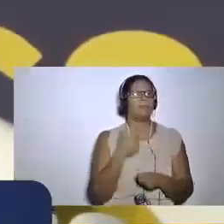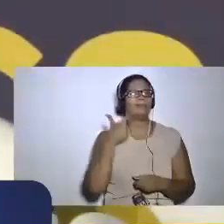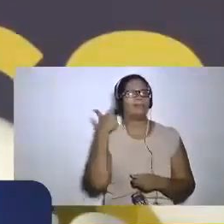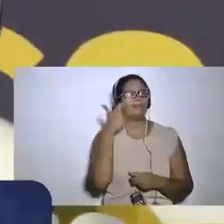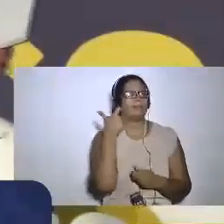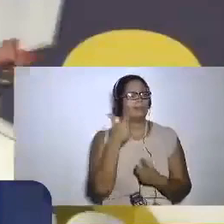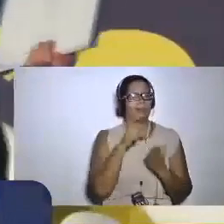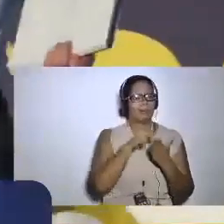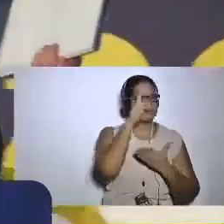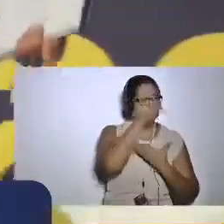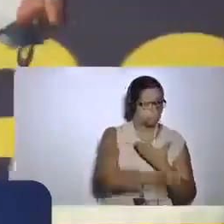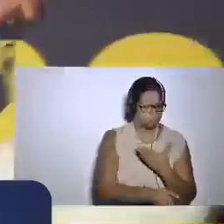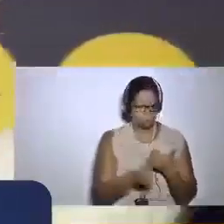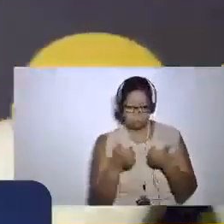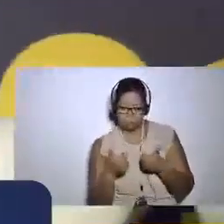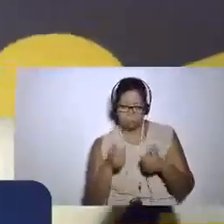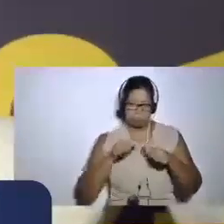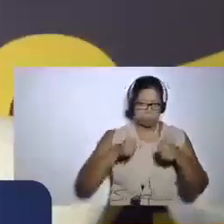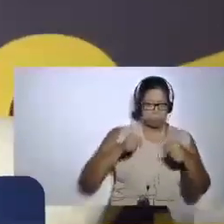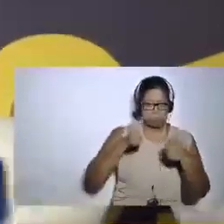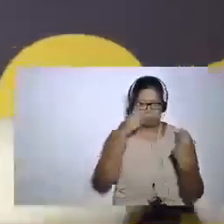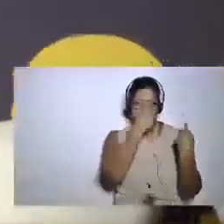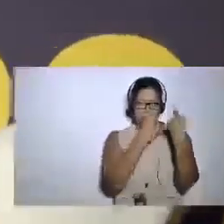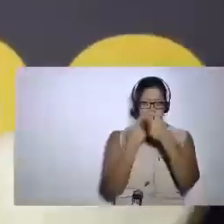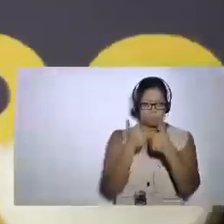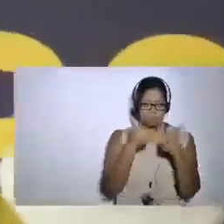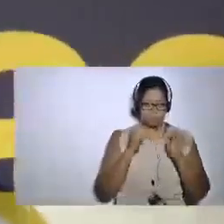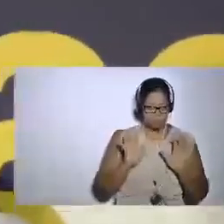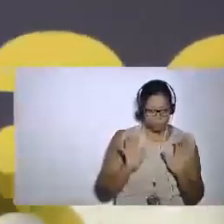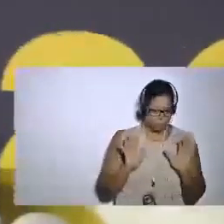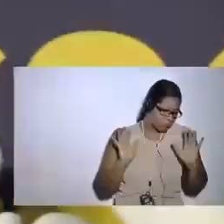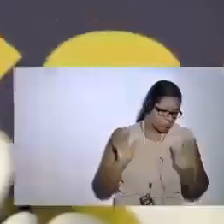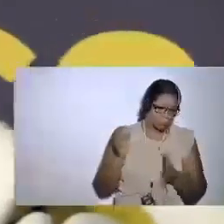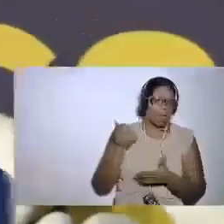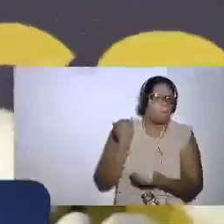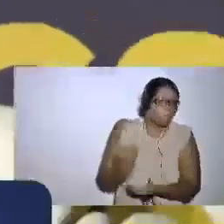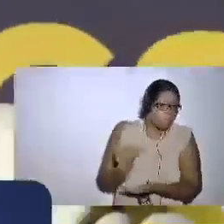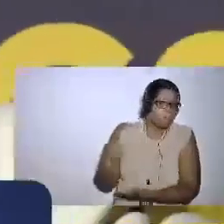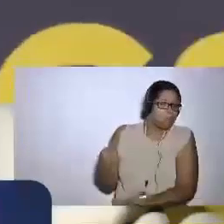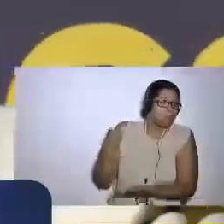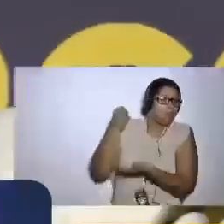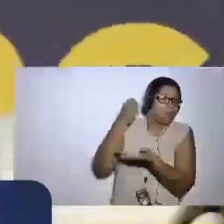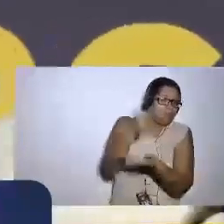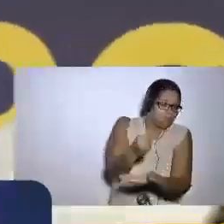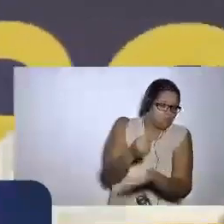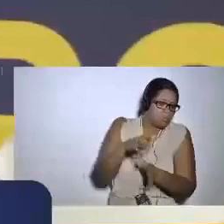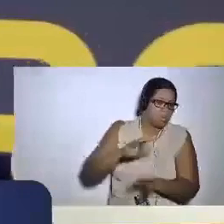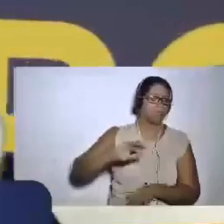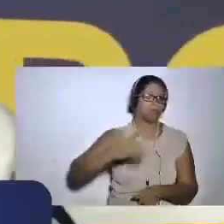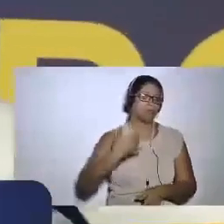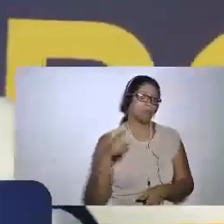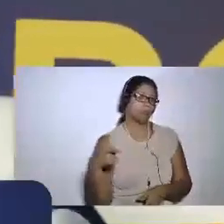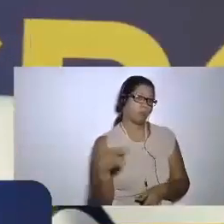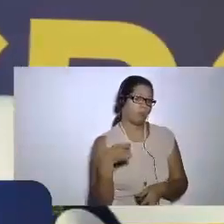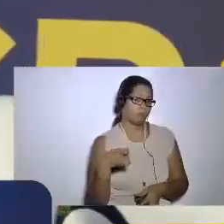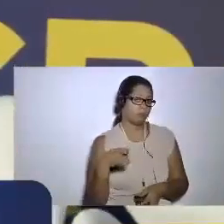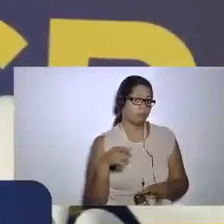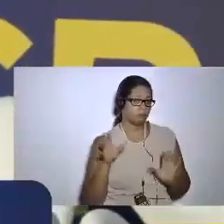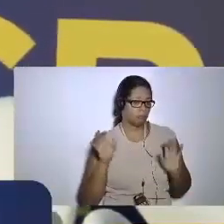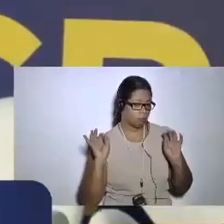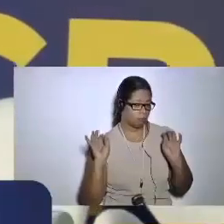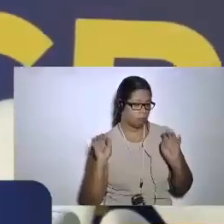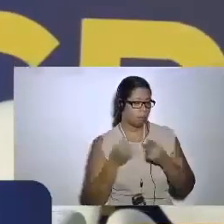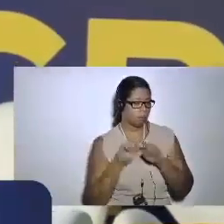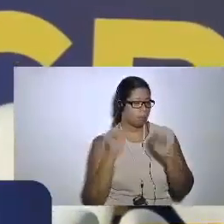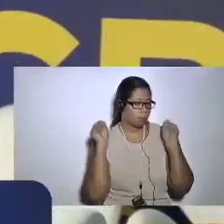aquellos proyectos que son rentables y seguro si usted puede construir un caso de negocio, si hay dinero para construir un 5G, bueno,